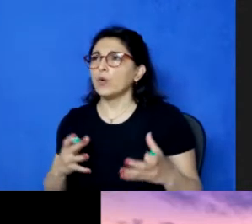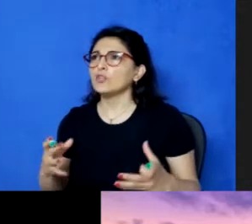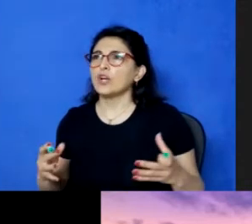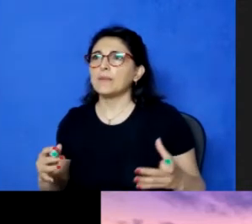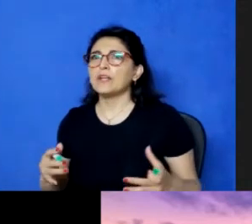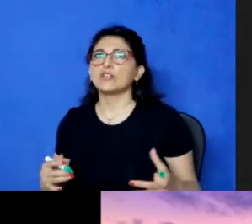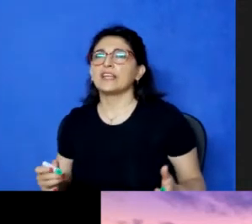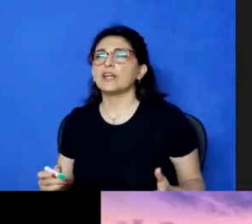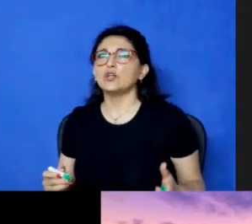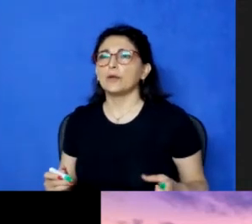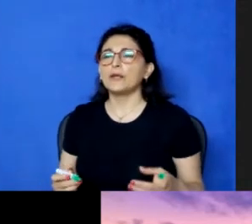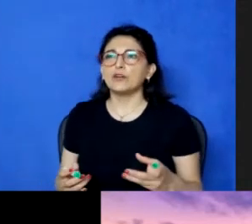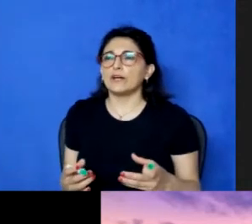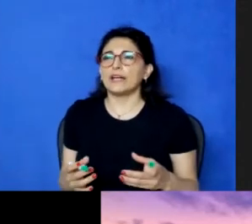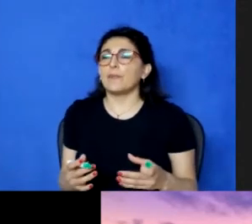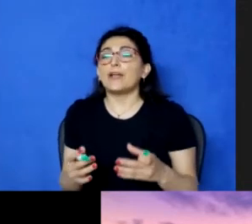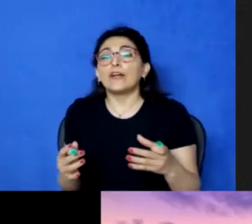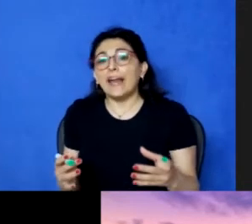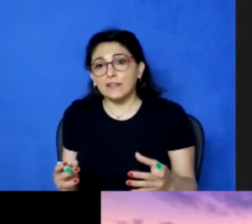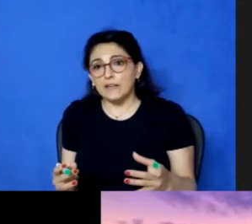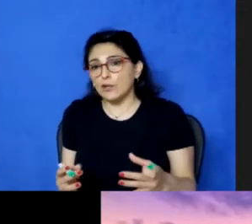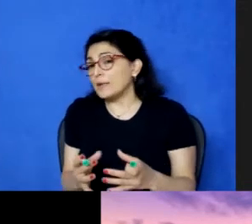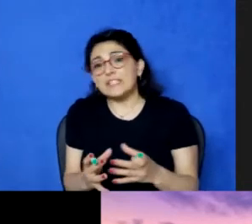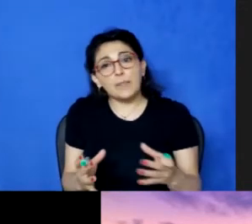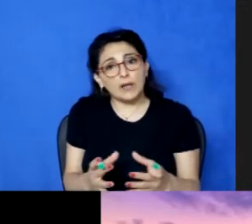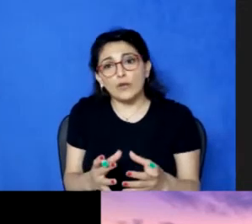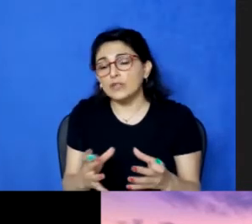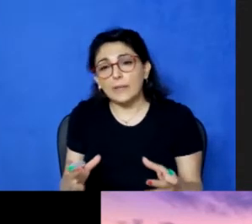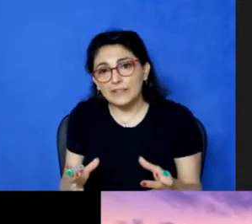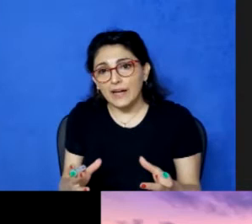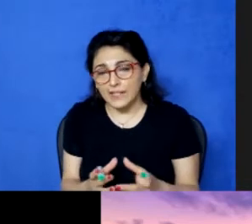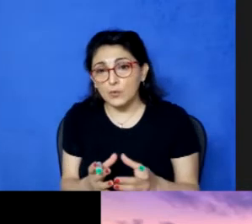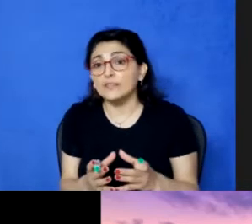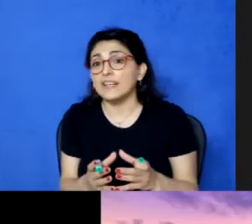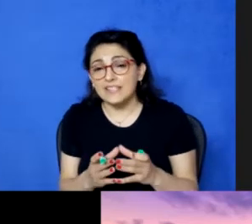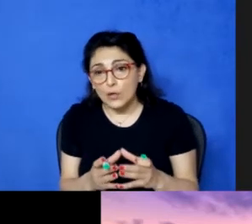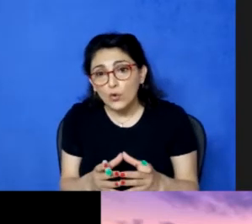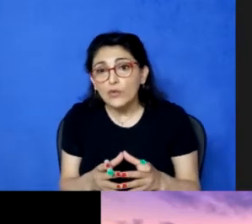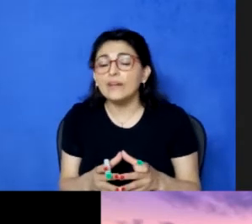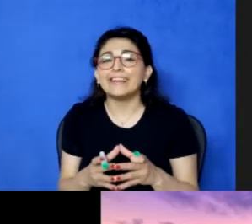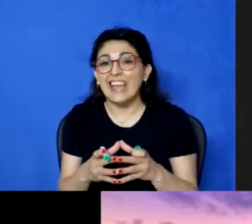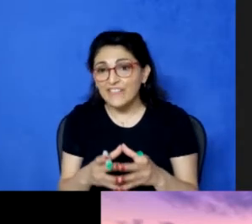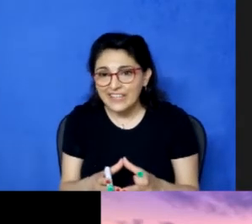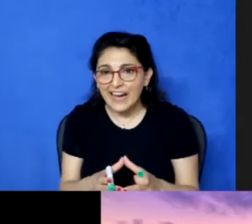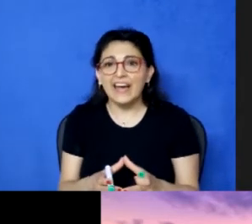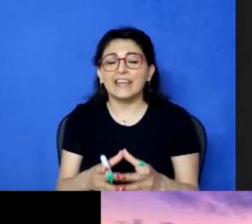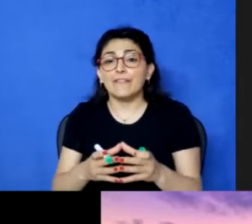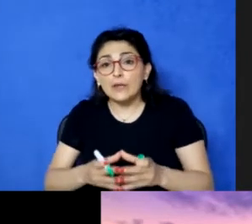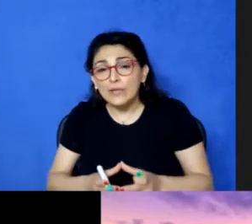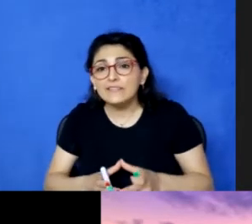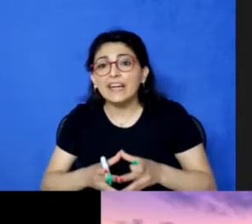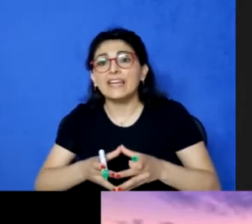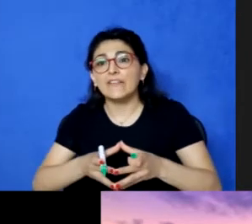les cuento qué me dejó este año. Primero, el valorar lo principal, lo fundamental, que es nuestra salud y la